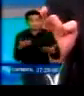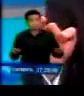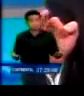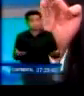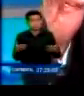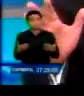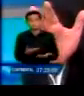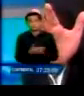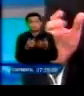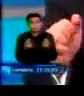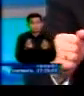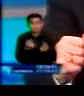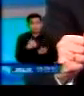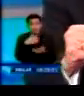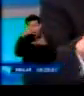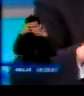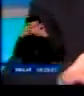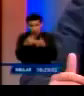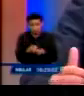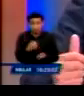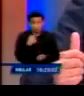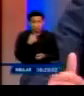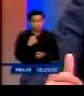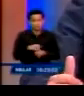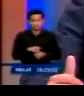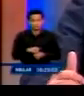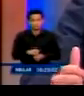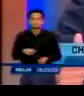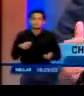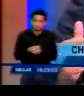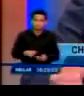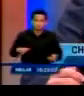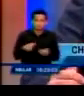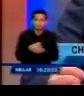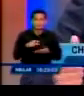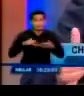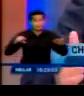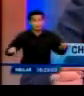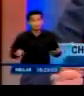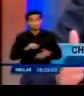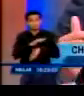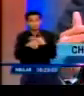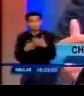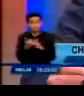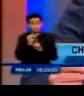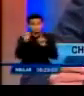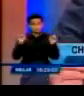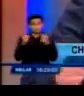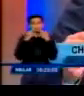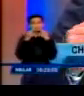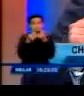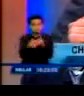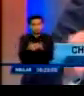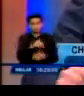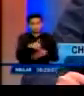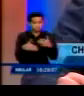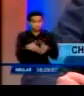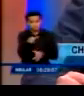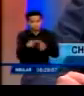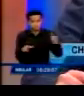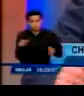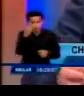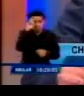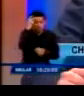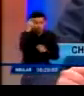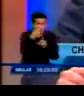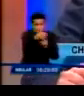no se coma cuento. Señor superintendente. Insistir, el sistema financiero es un sistema solvente, es un sistema sano y es un sistema líquido. Que la ciudadanía no